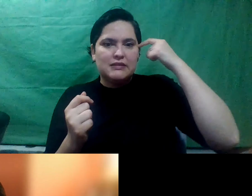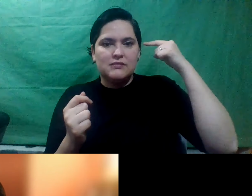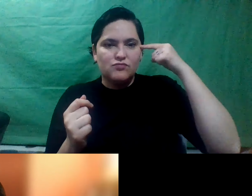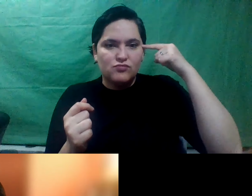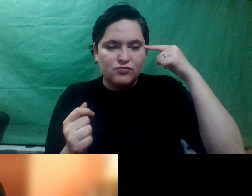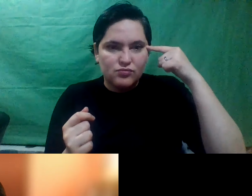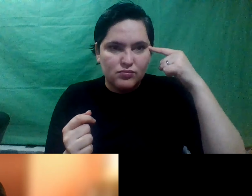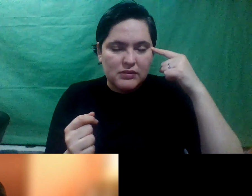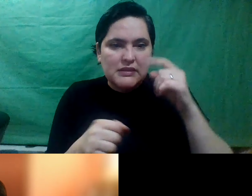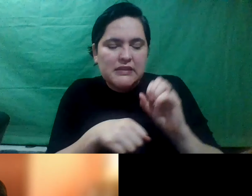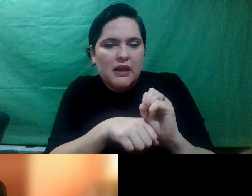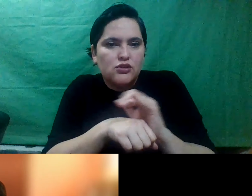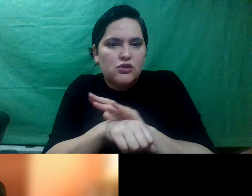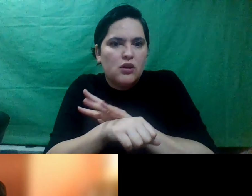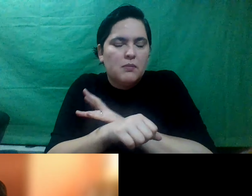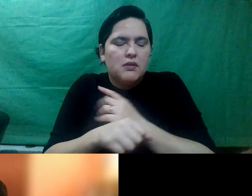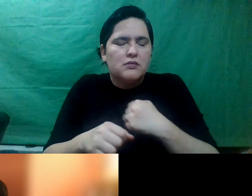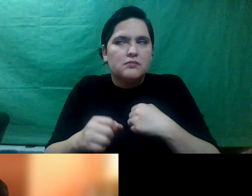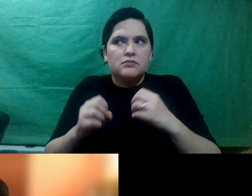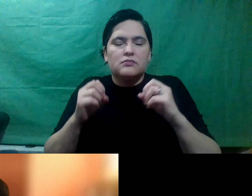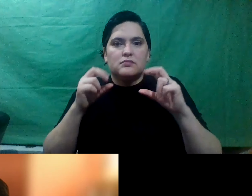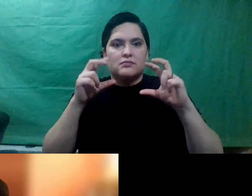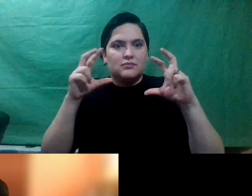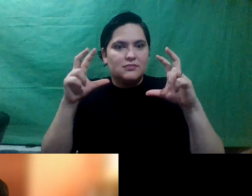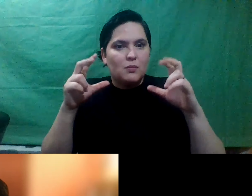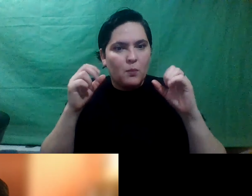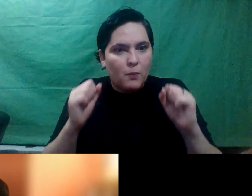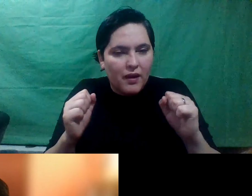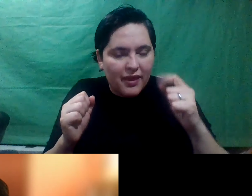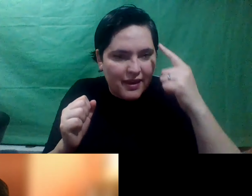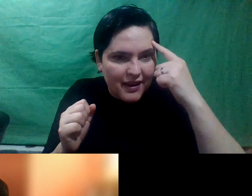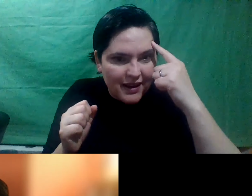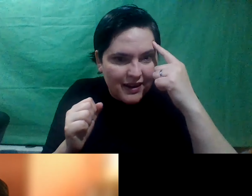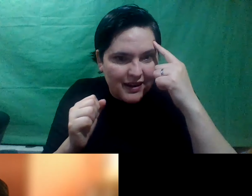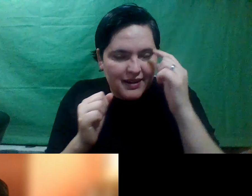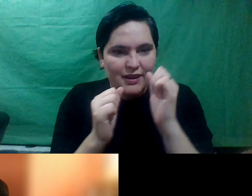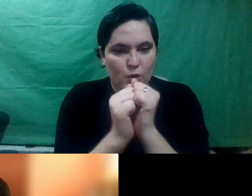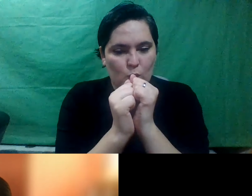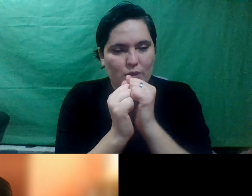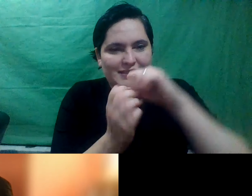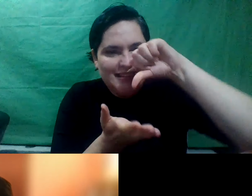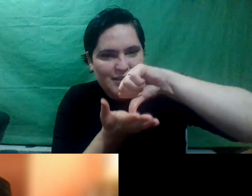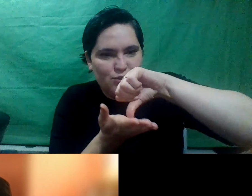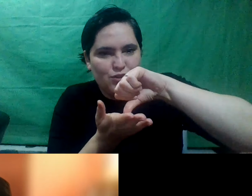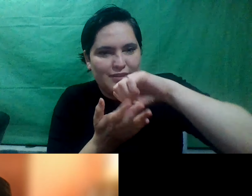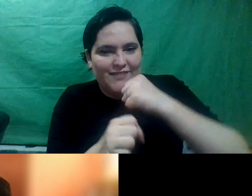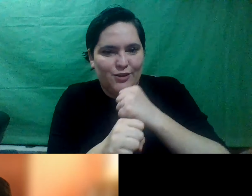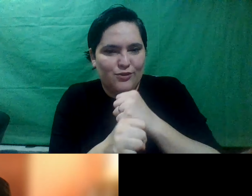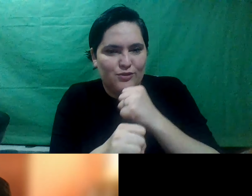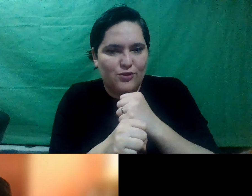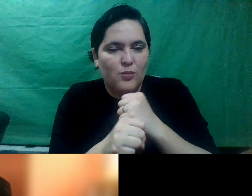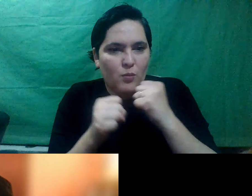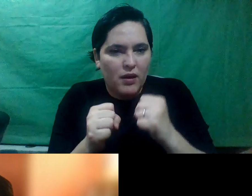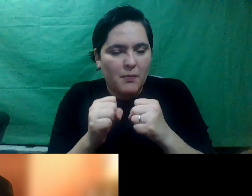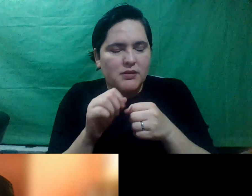sensoriales atravesan ciertos umbrales de ignición que les permite ser parte de este núcleo central de trabajo que te permite tener acceso a